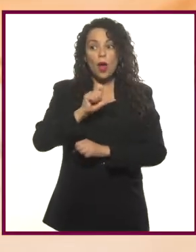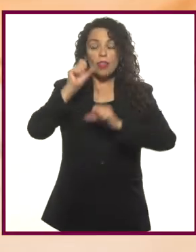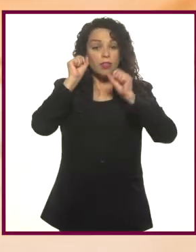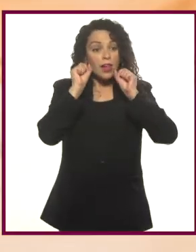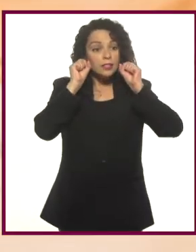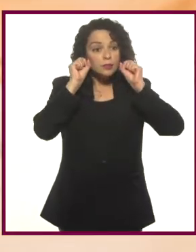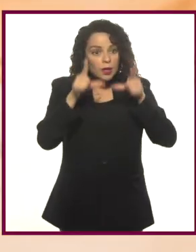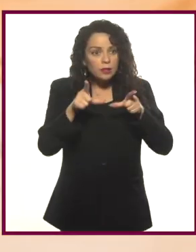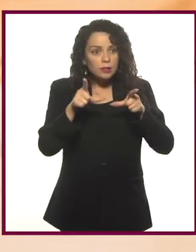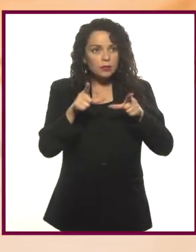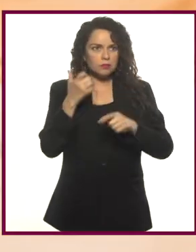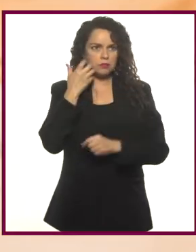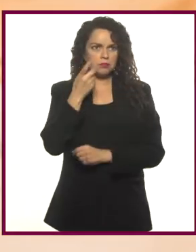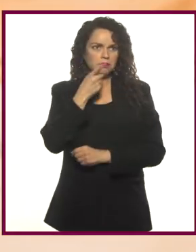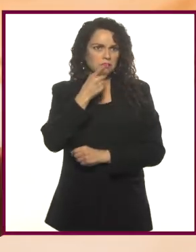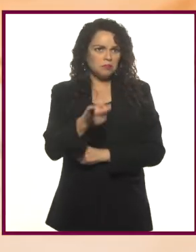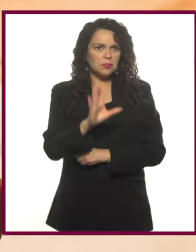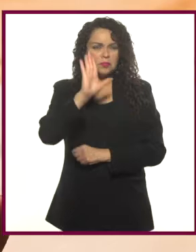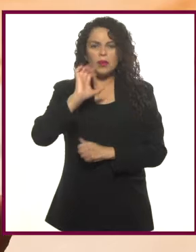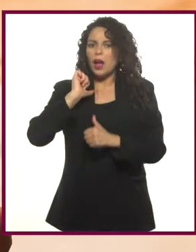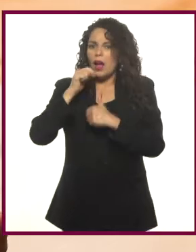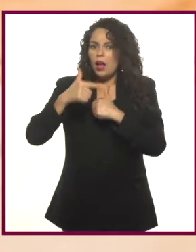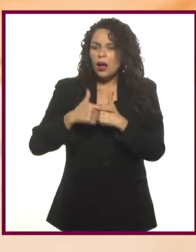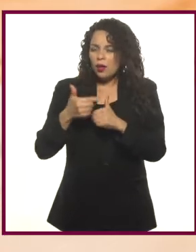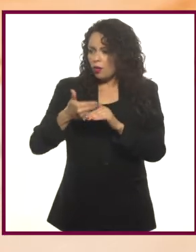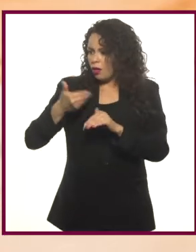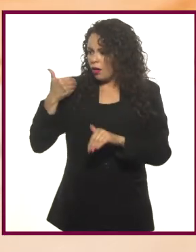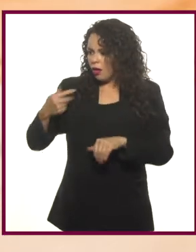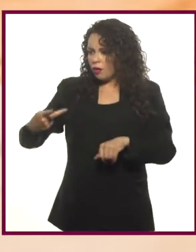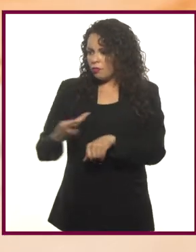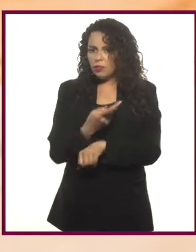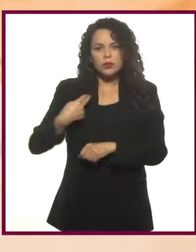Dice cuando despertó, como si algo que no sabemos